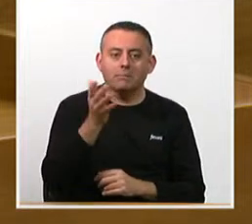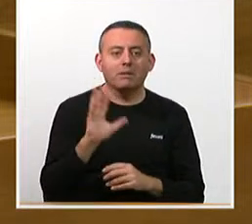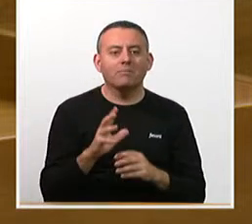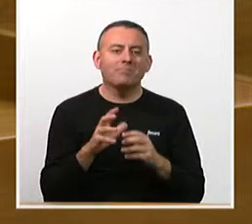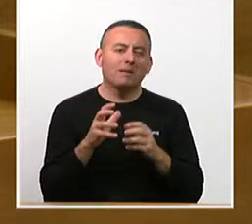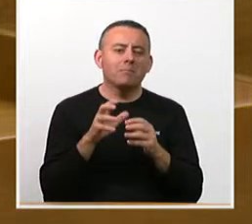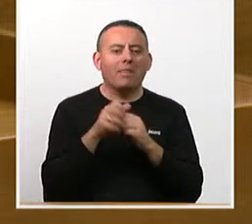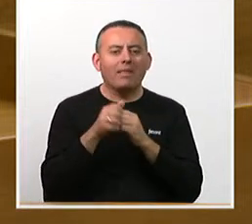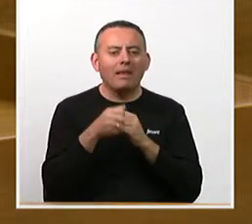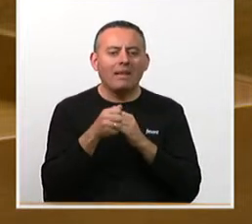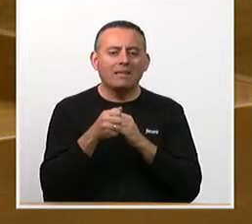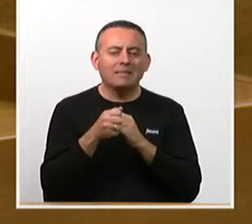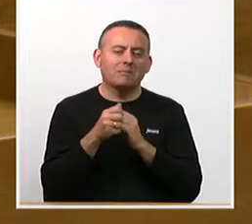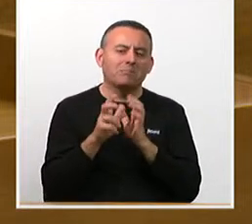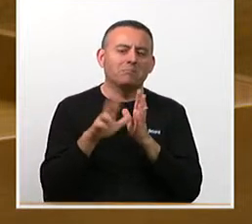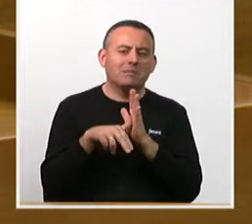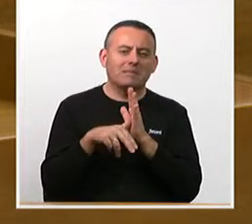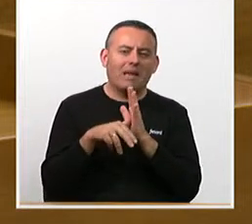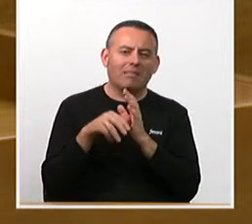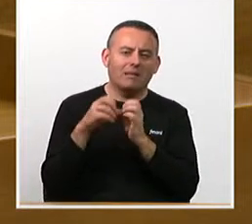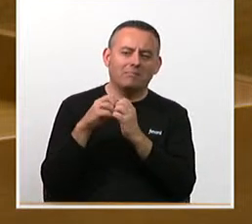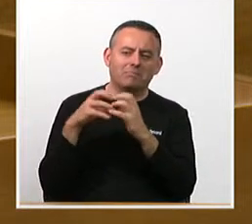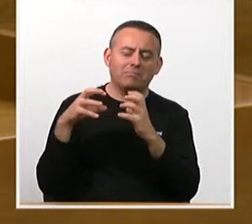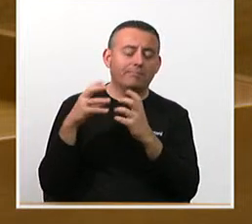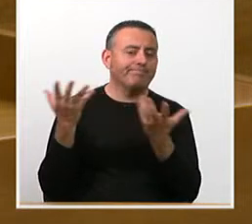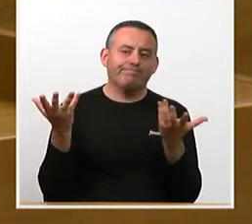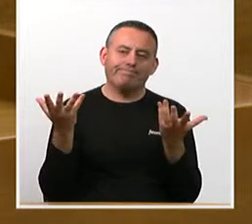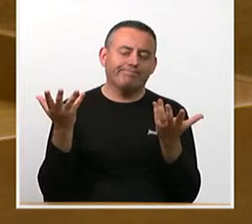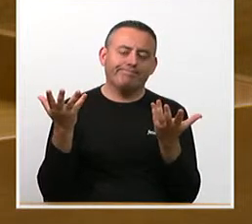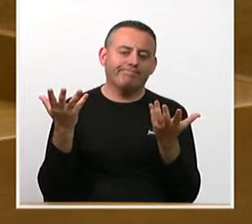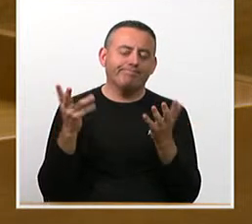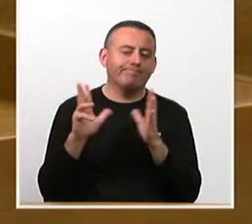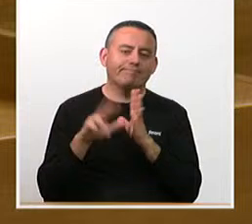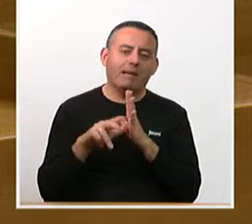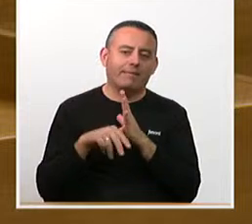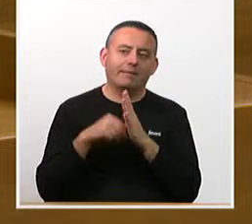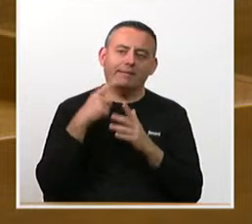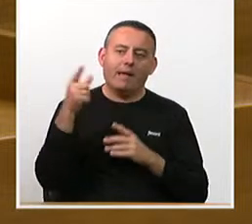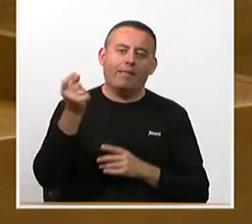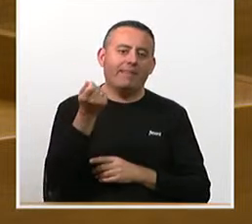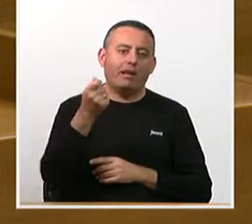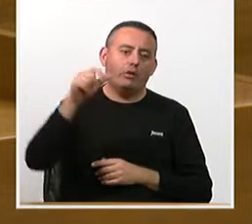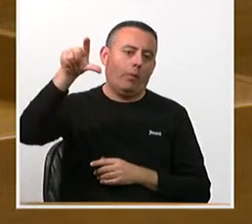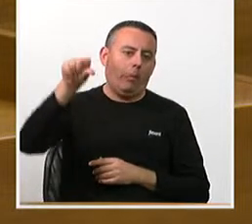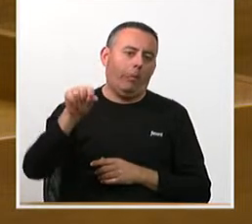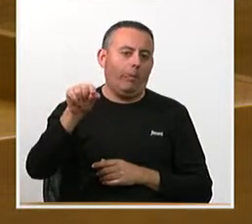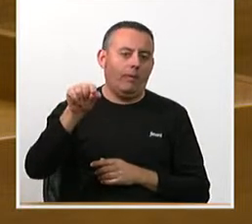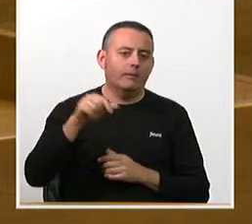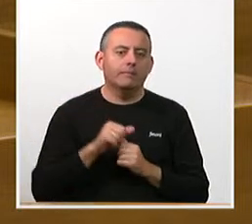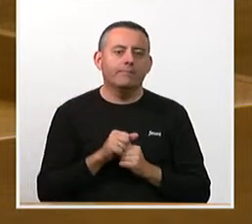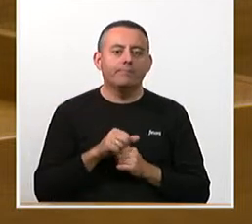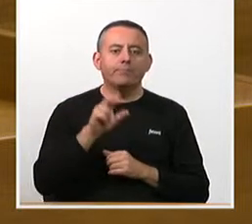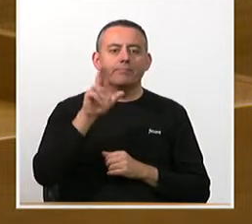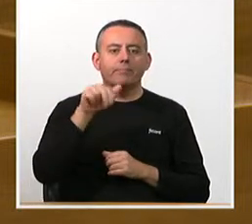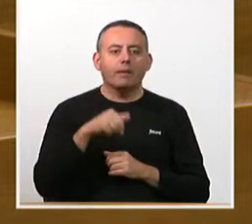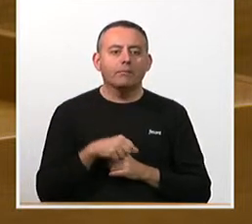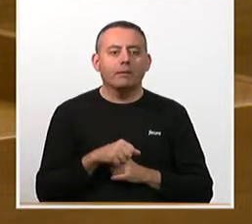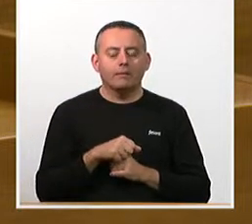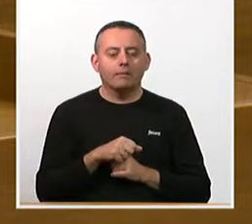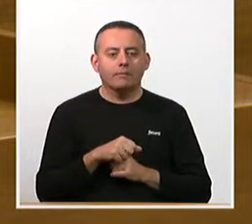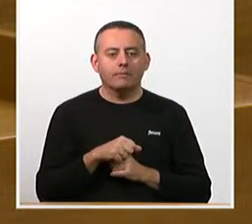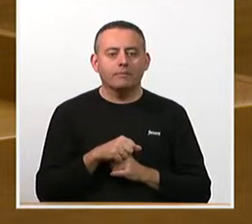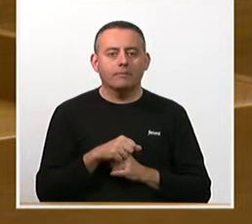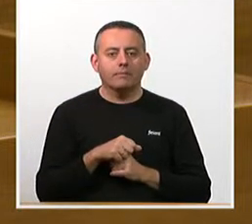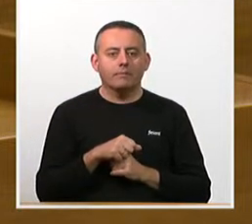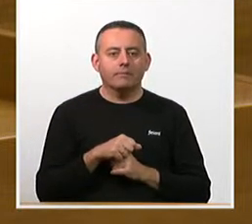tardías que no han conseguido entrar en el mercado y sus cotizaciones caían considerablemente destaca además el caso de las variedades de club